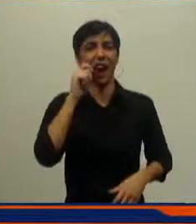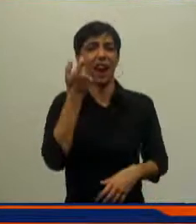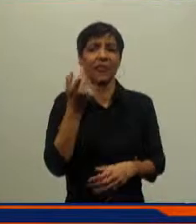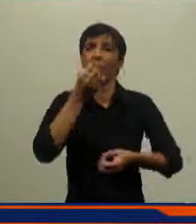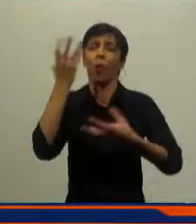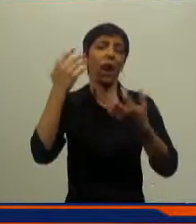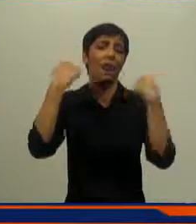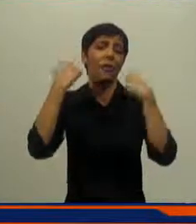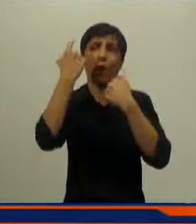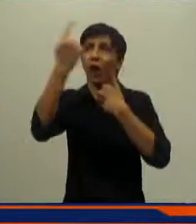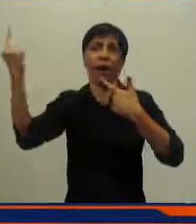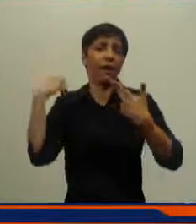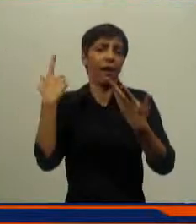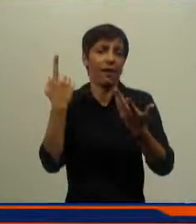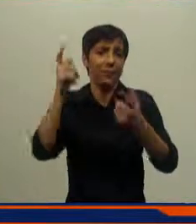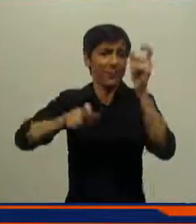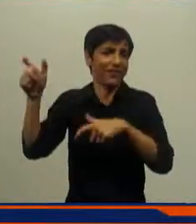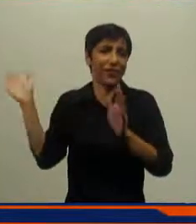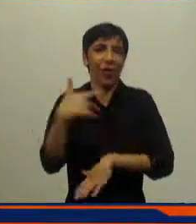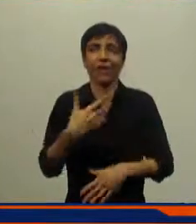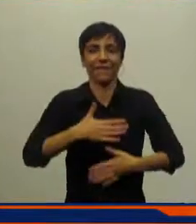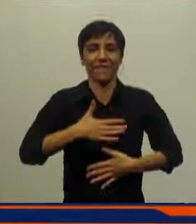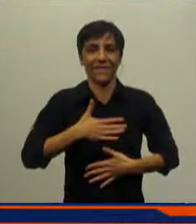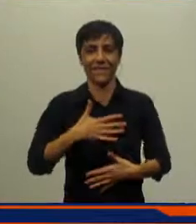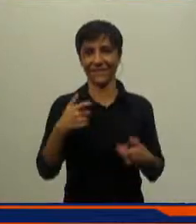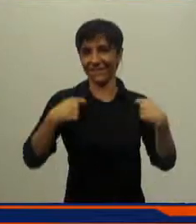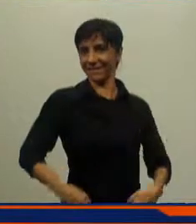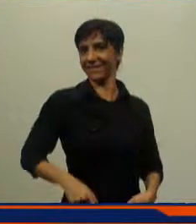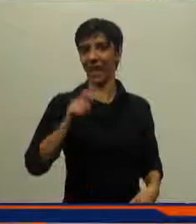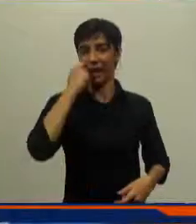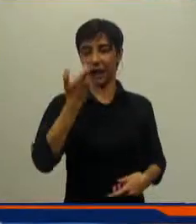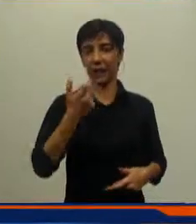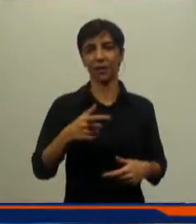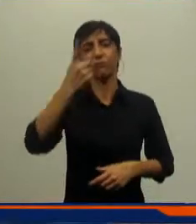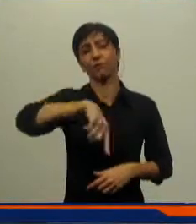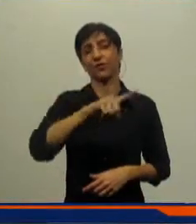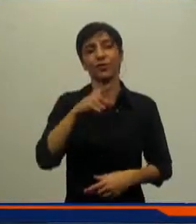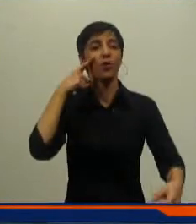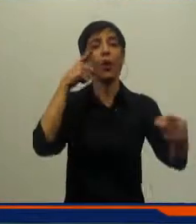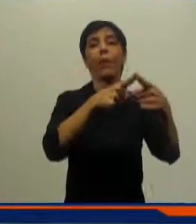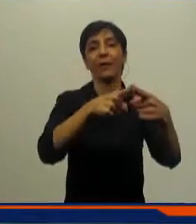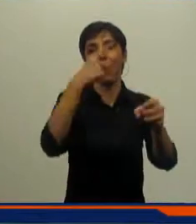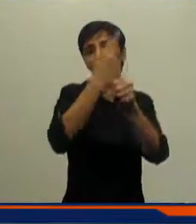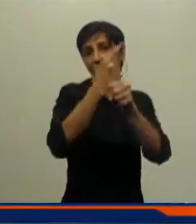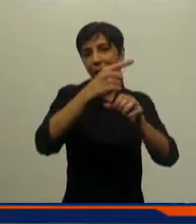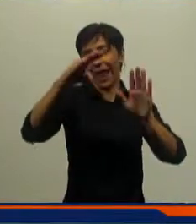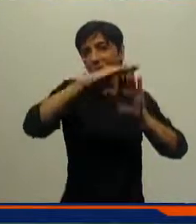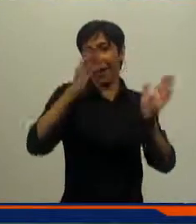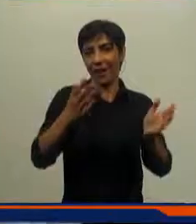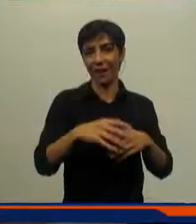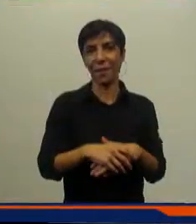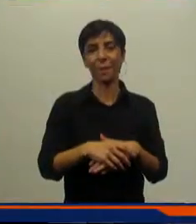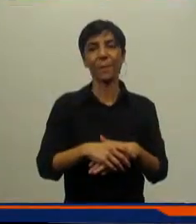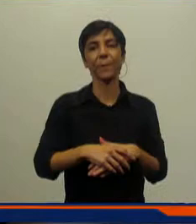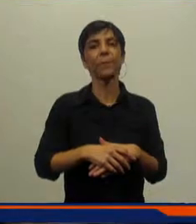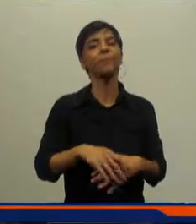representar al país del que es. Así que sí, vamos a ir a buscar el primer puesto y hacer lo mejor que podamos. El principal objetivo es poner pautas de grupo y de